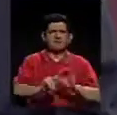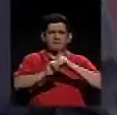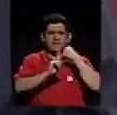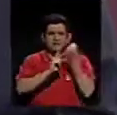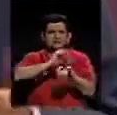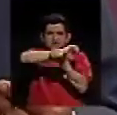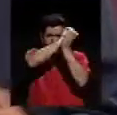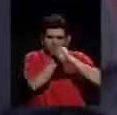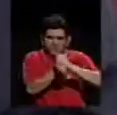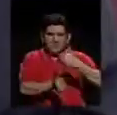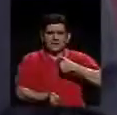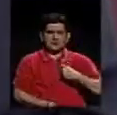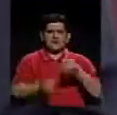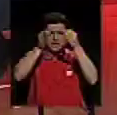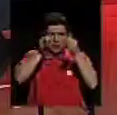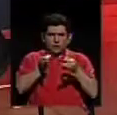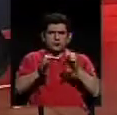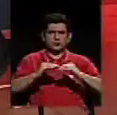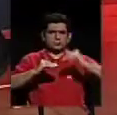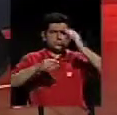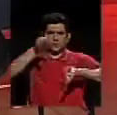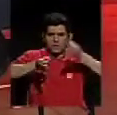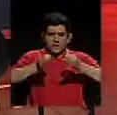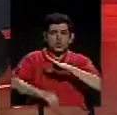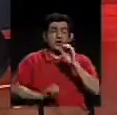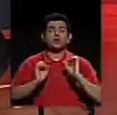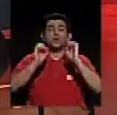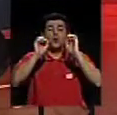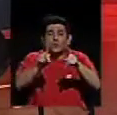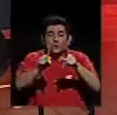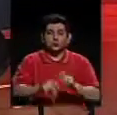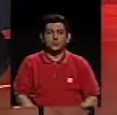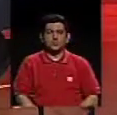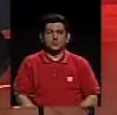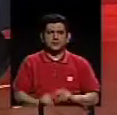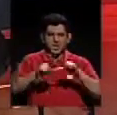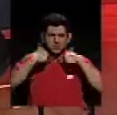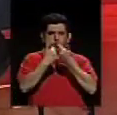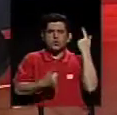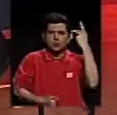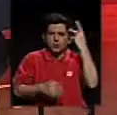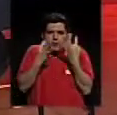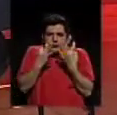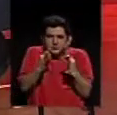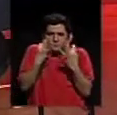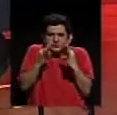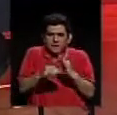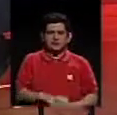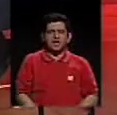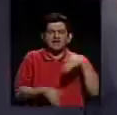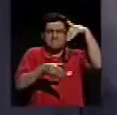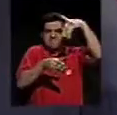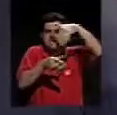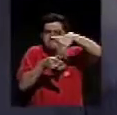la Asamblea, en la Corte Suprema de Justicia, y la posibilidad de que fuerzas políticas intenten